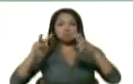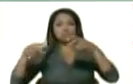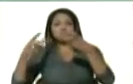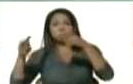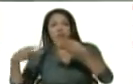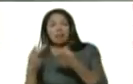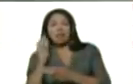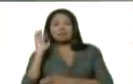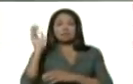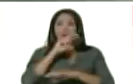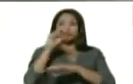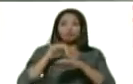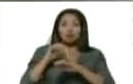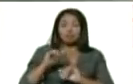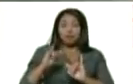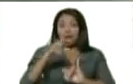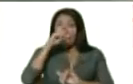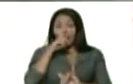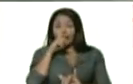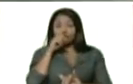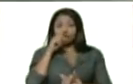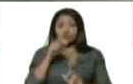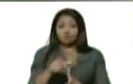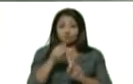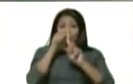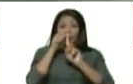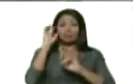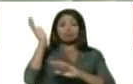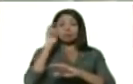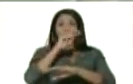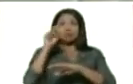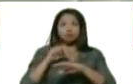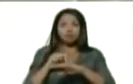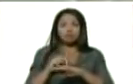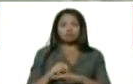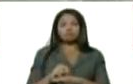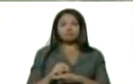Nacional. Y este año hay elecciones de Asamblea Nacional. Y llueva,